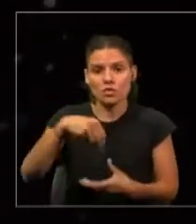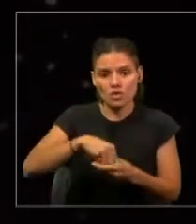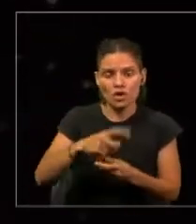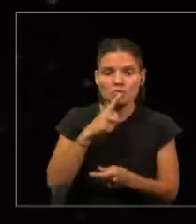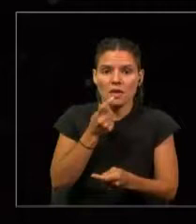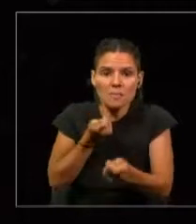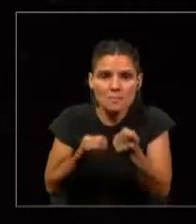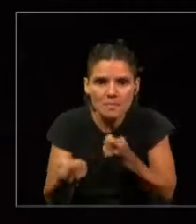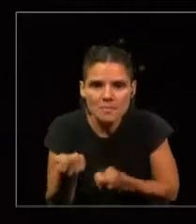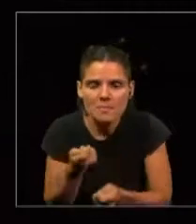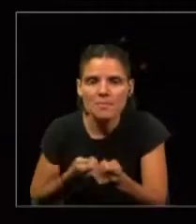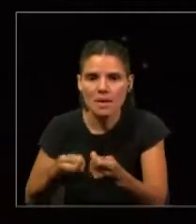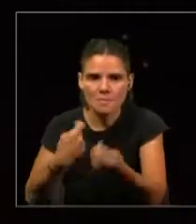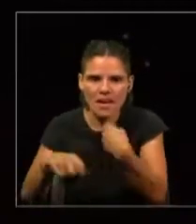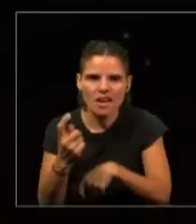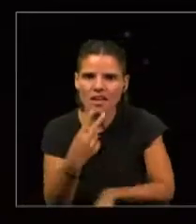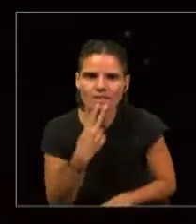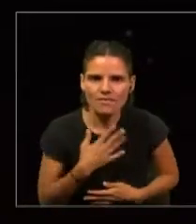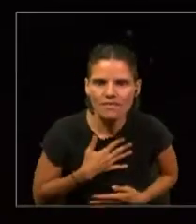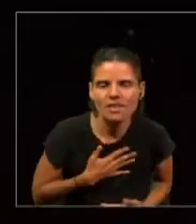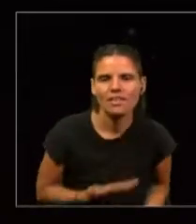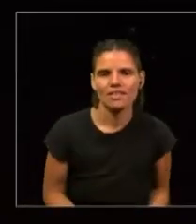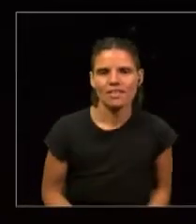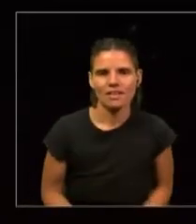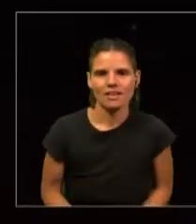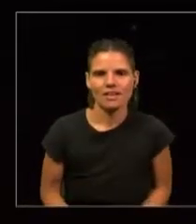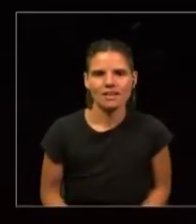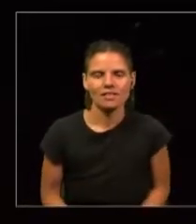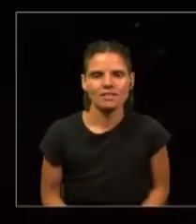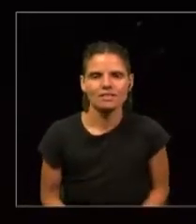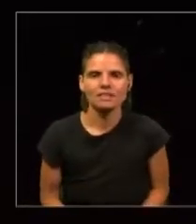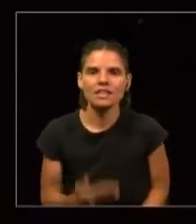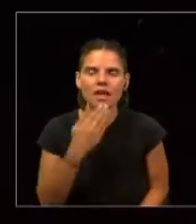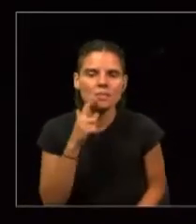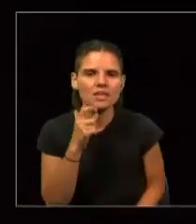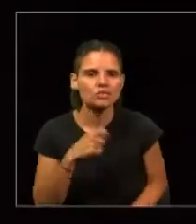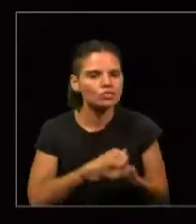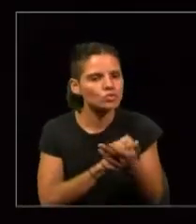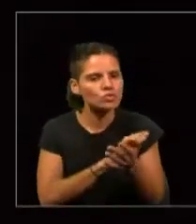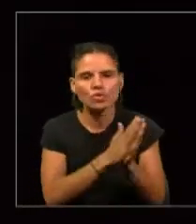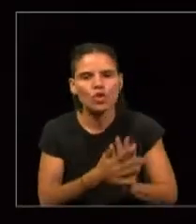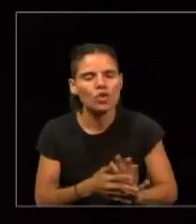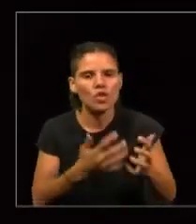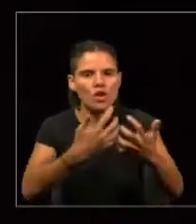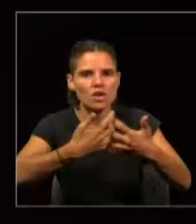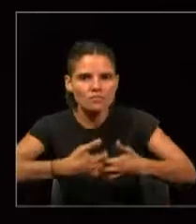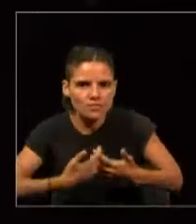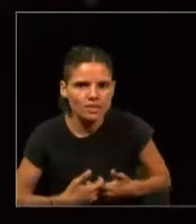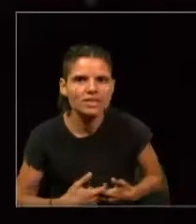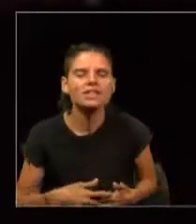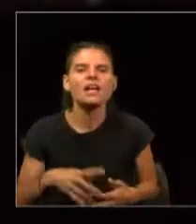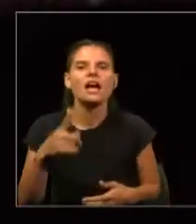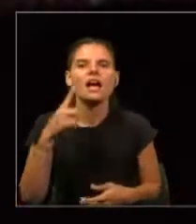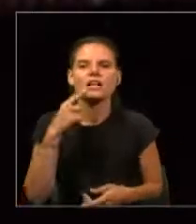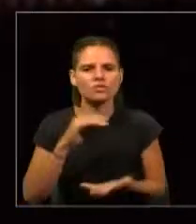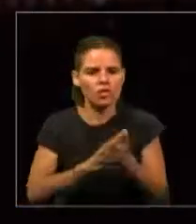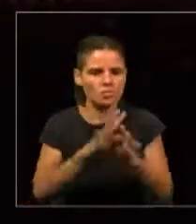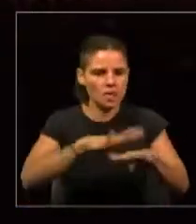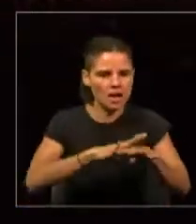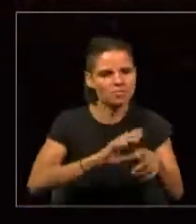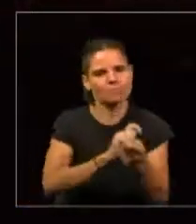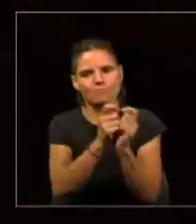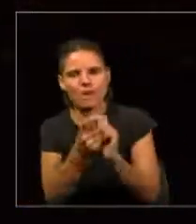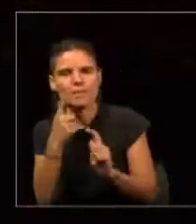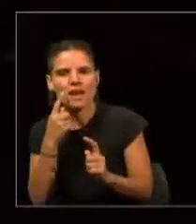mercantilización integral de la vida y una automatización, algoritmización de nuestras existencias